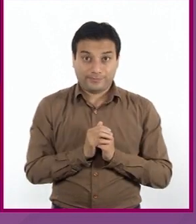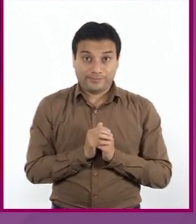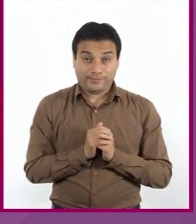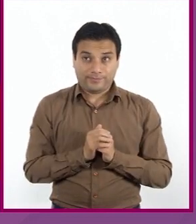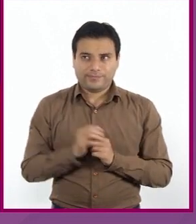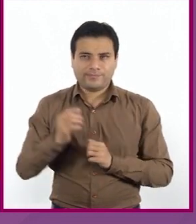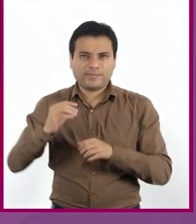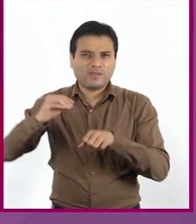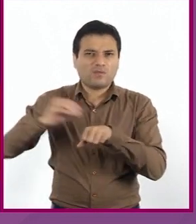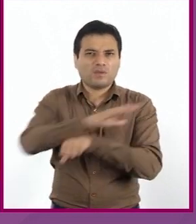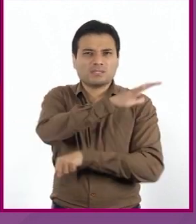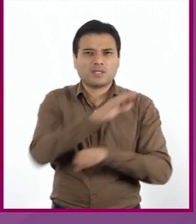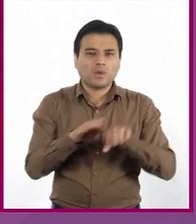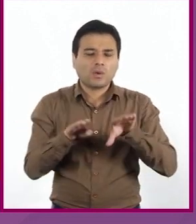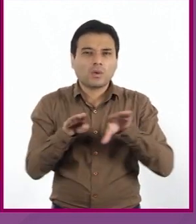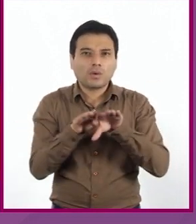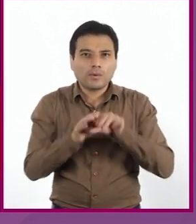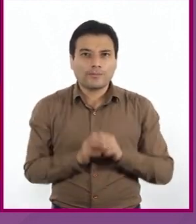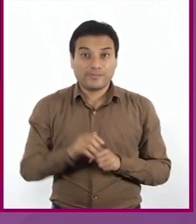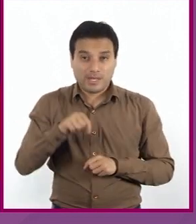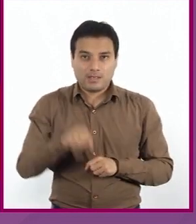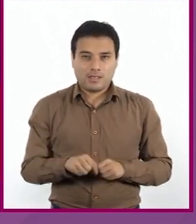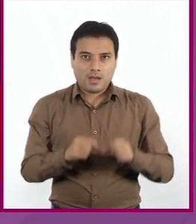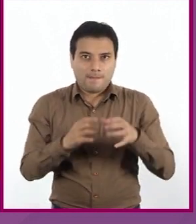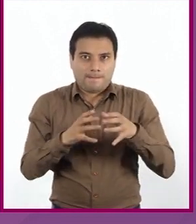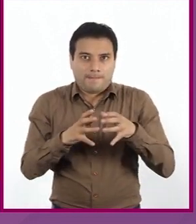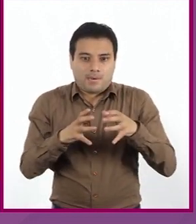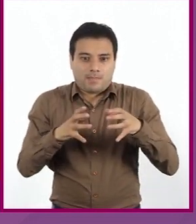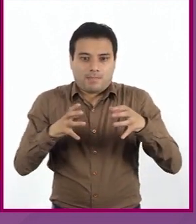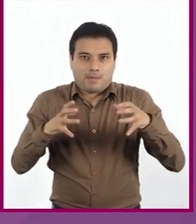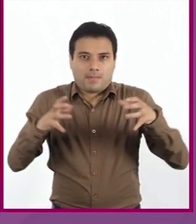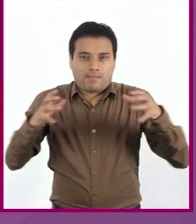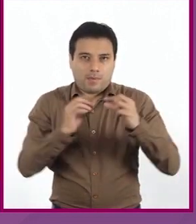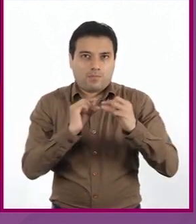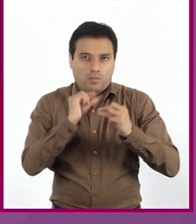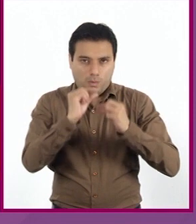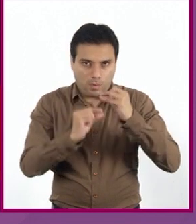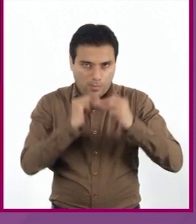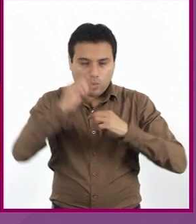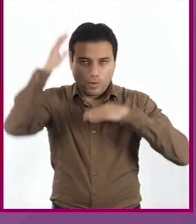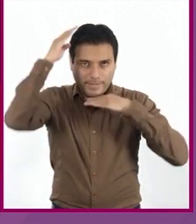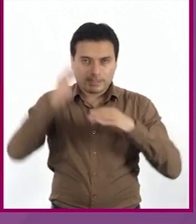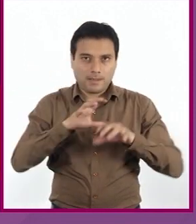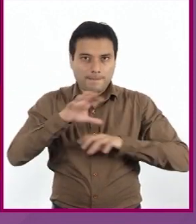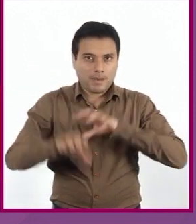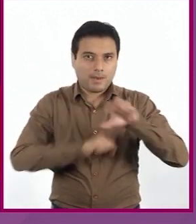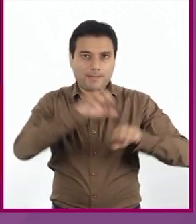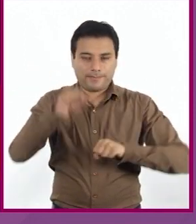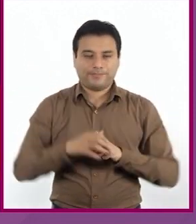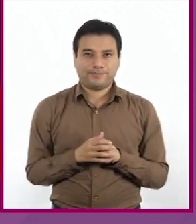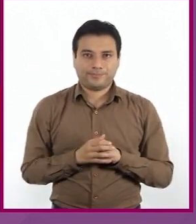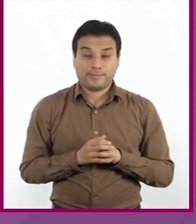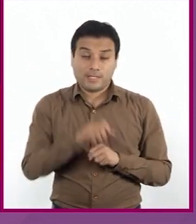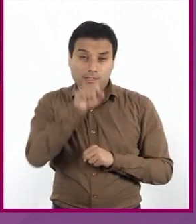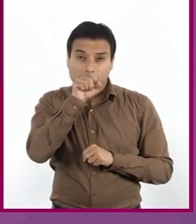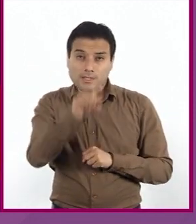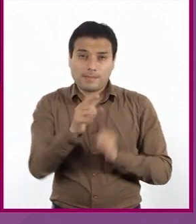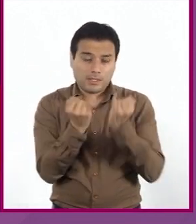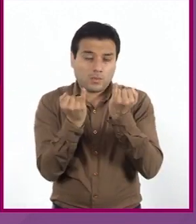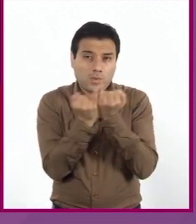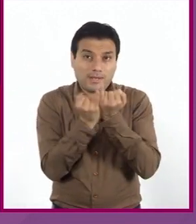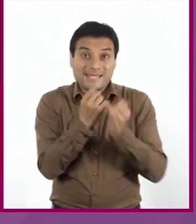tiene que ver con la expansión territorial de los olmecas. Y un segundo argumento, a que el tipo de